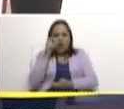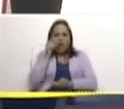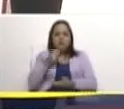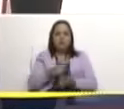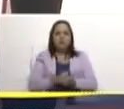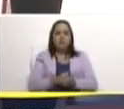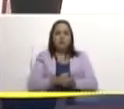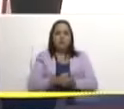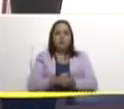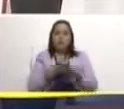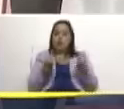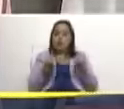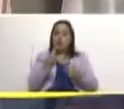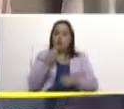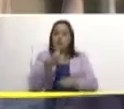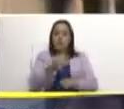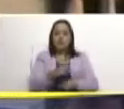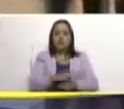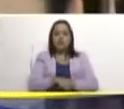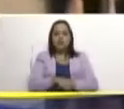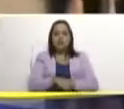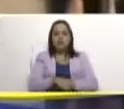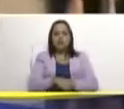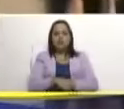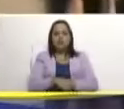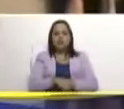Que es mucho decir.